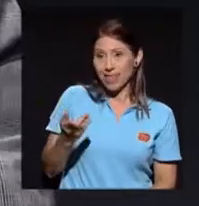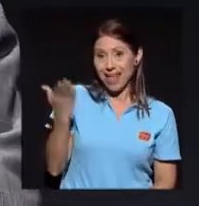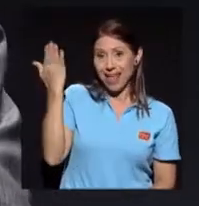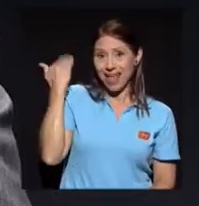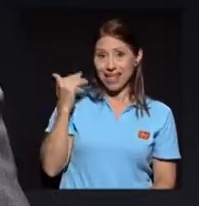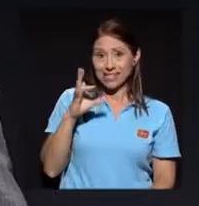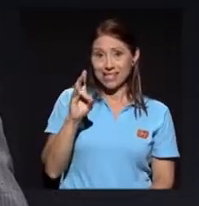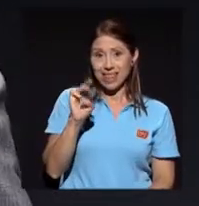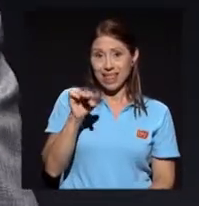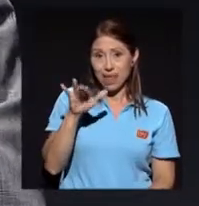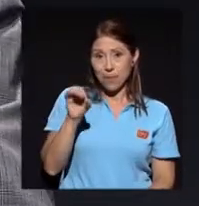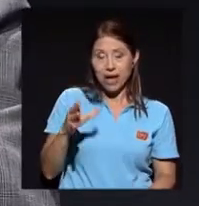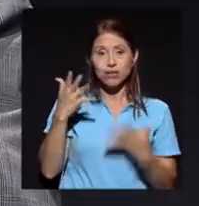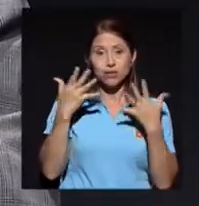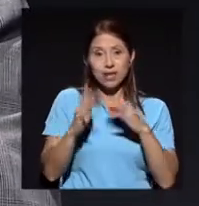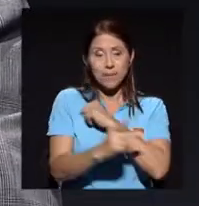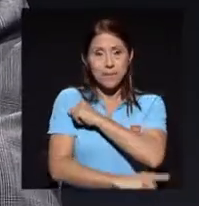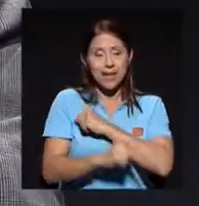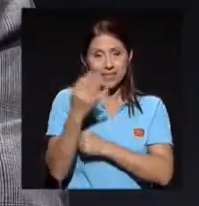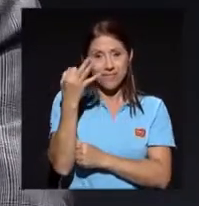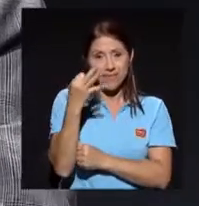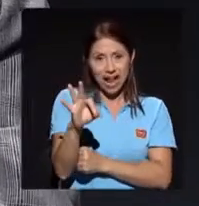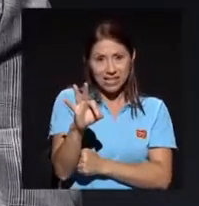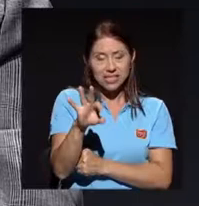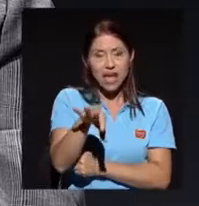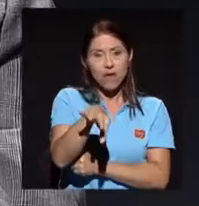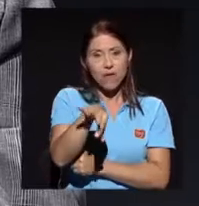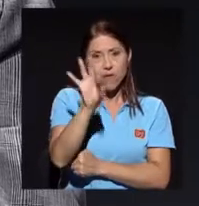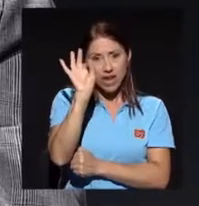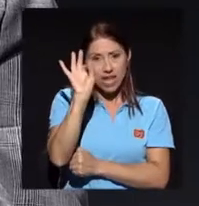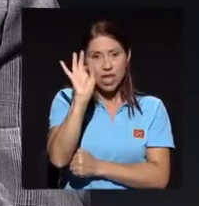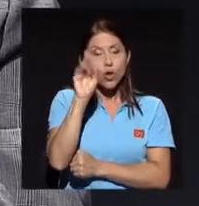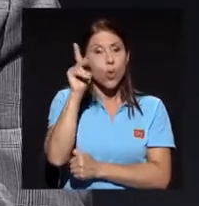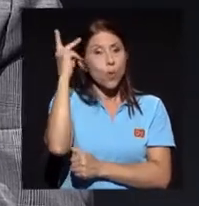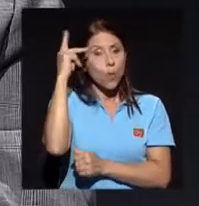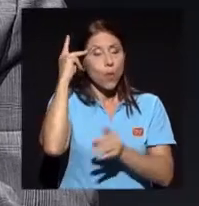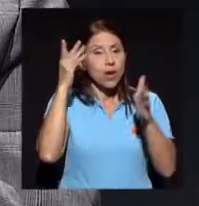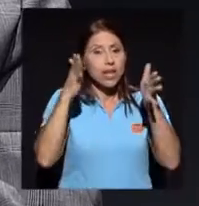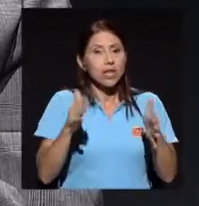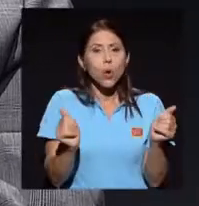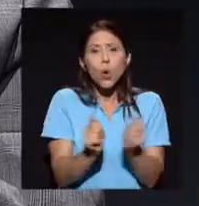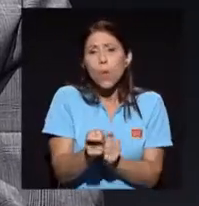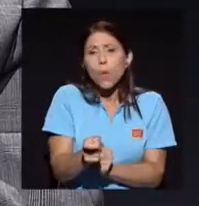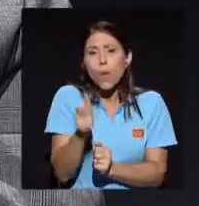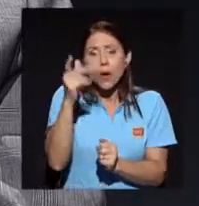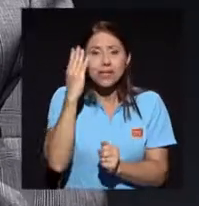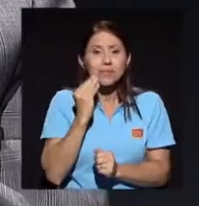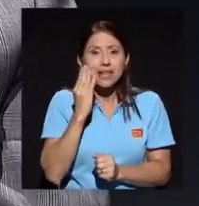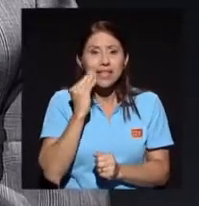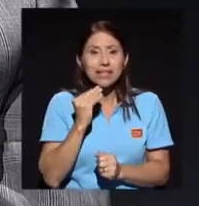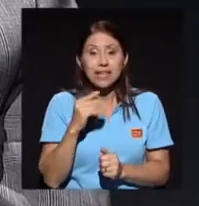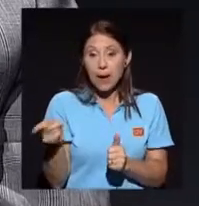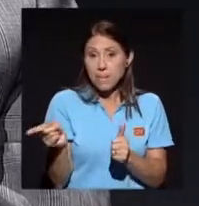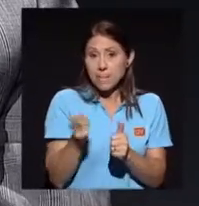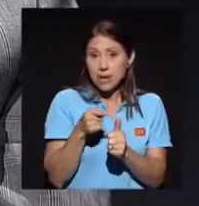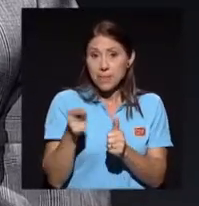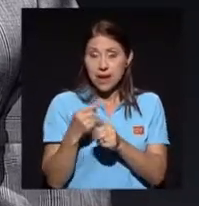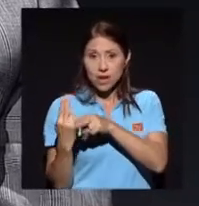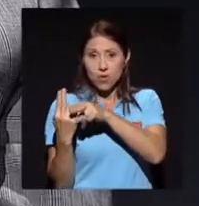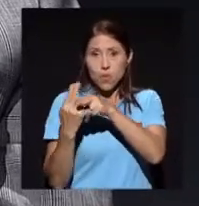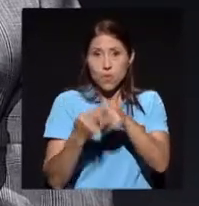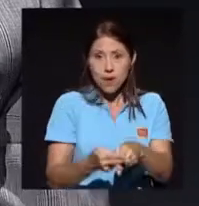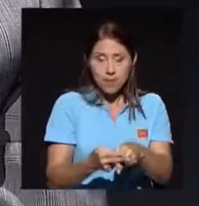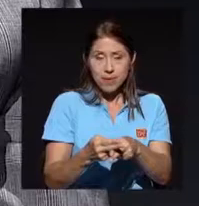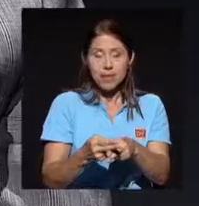elegido un político con muy poca experiencia de hecho el primer cargo de elección popular que